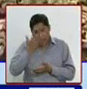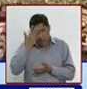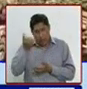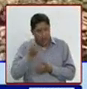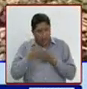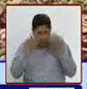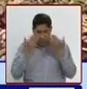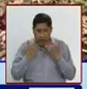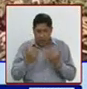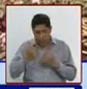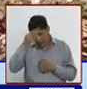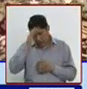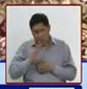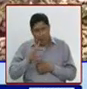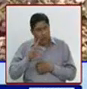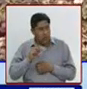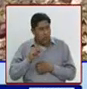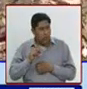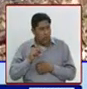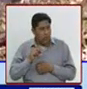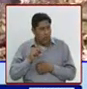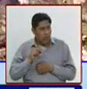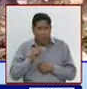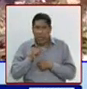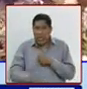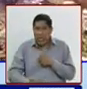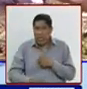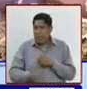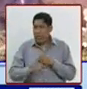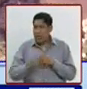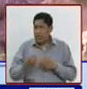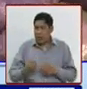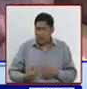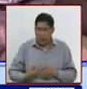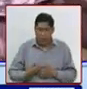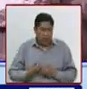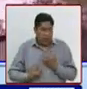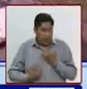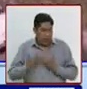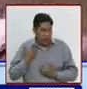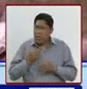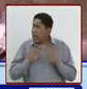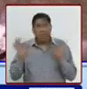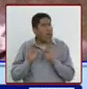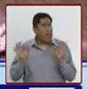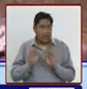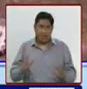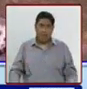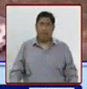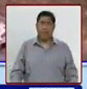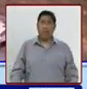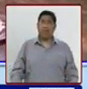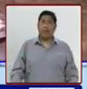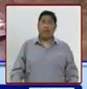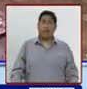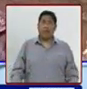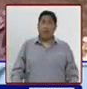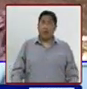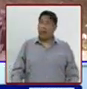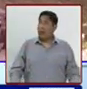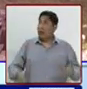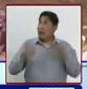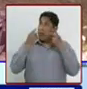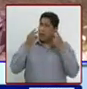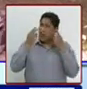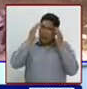gracias a Dios no sufrieron pérdidas humanas o daños en ninguno de los miembros de su familia, Miriam. Claro, no sé qué acabo de